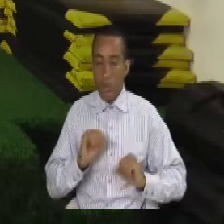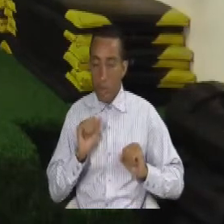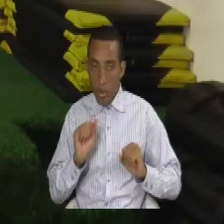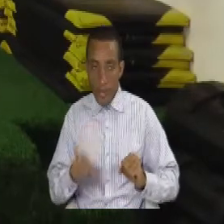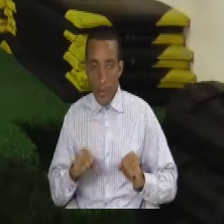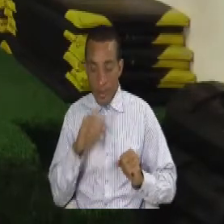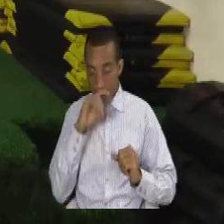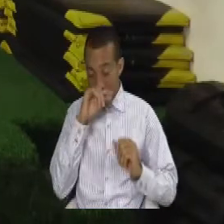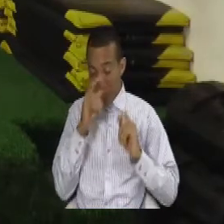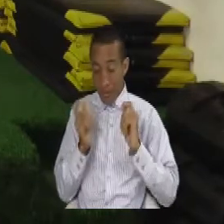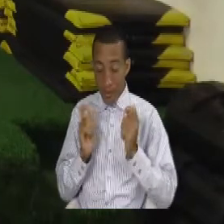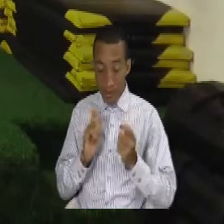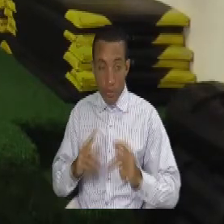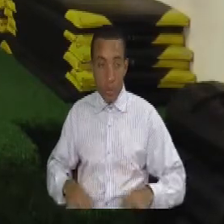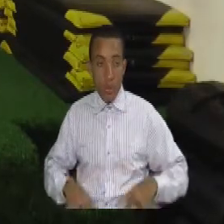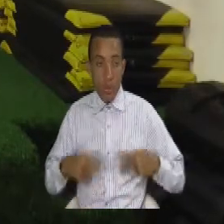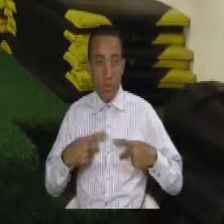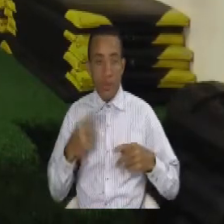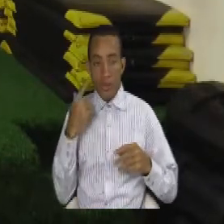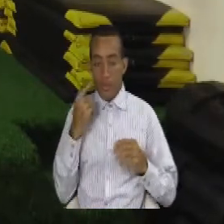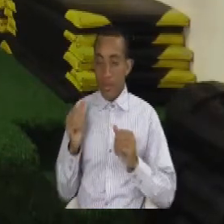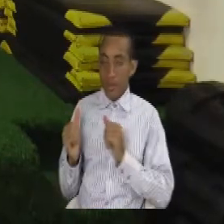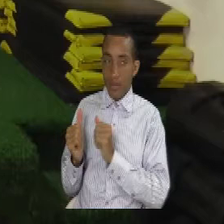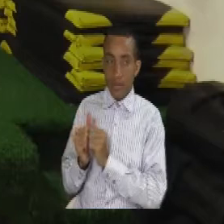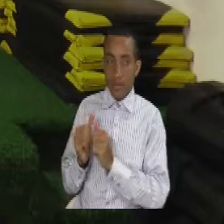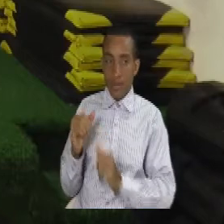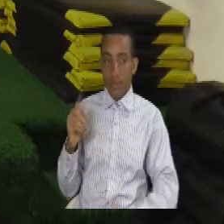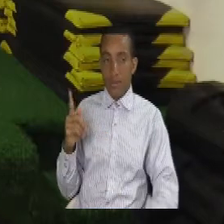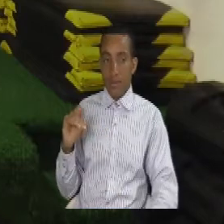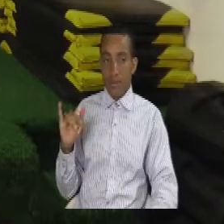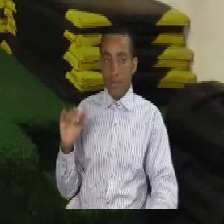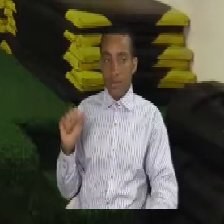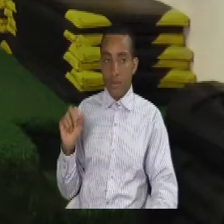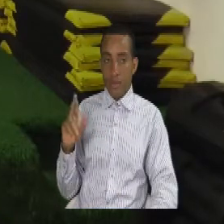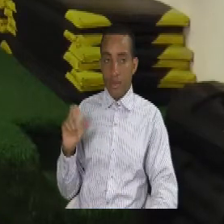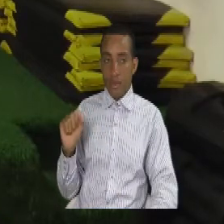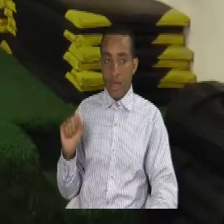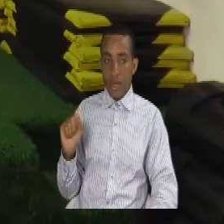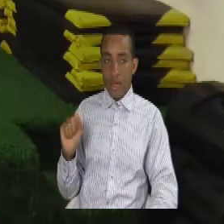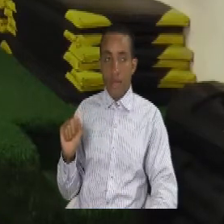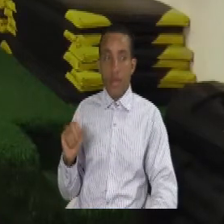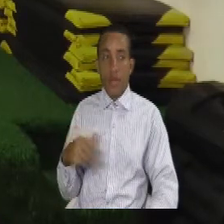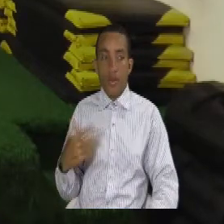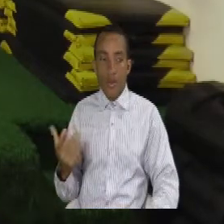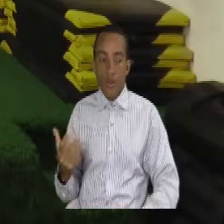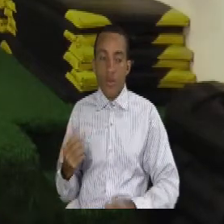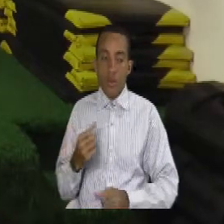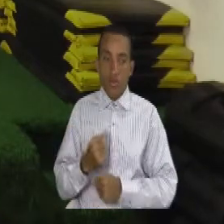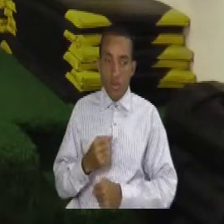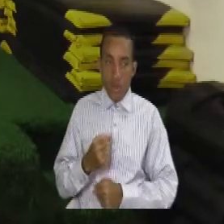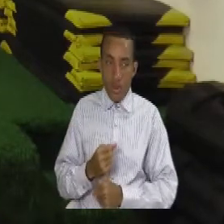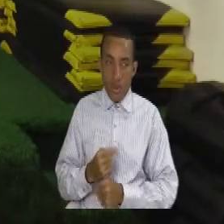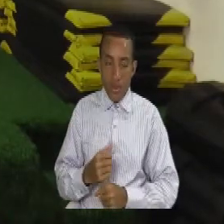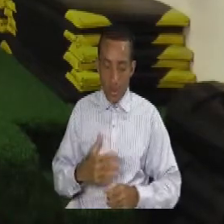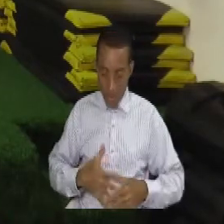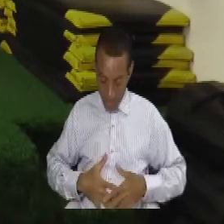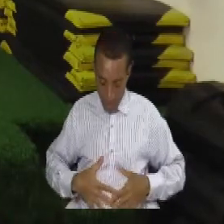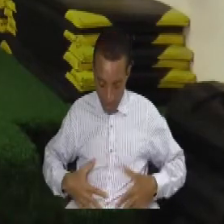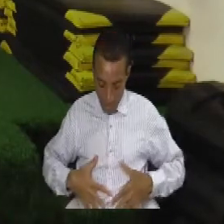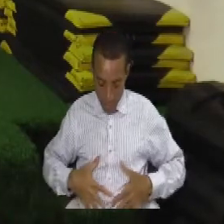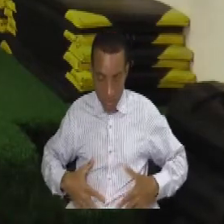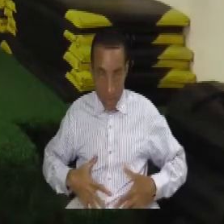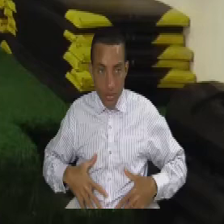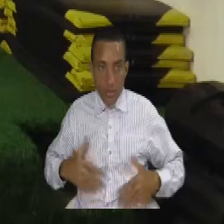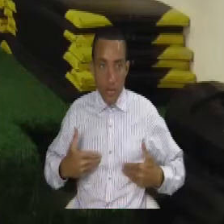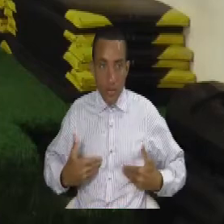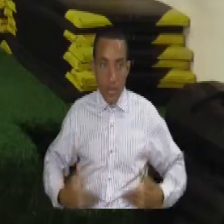bueno, estoy con nuestra guerrera Kiara de la Osa, que hoy vamos a hacer un trabajo de tres medios, un trabajo abdominal, un trabajo de